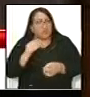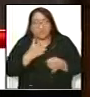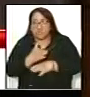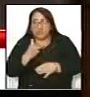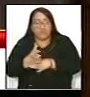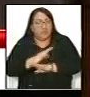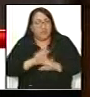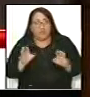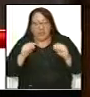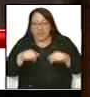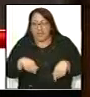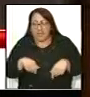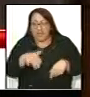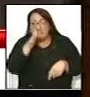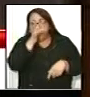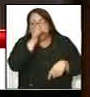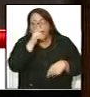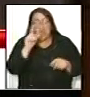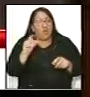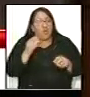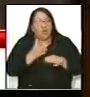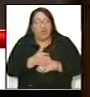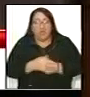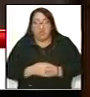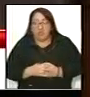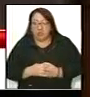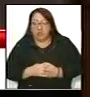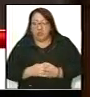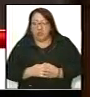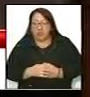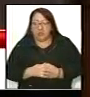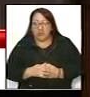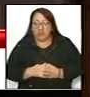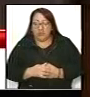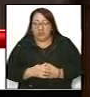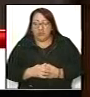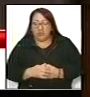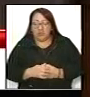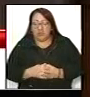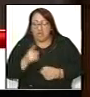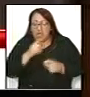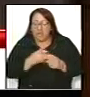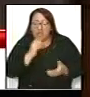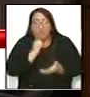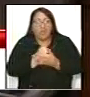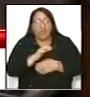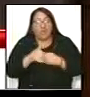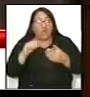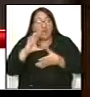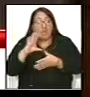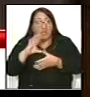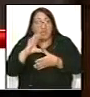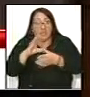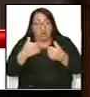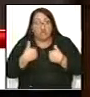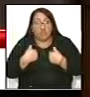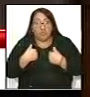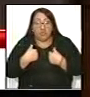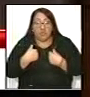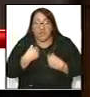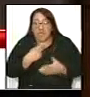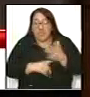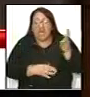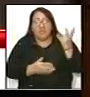intervención. Acá se ha burlado la no intervención. Y esto es algo que debemos protestar todos los latinoamericanos